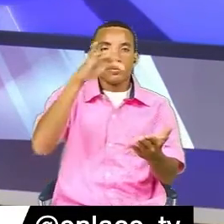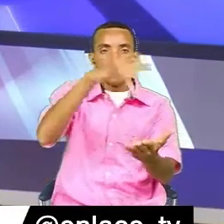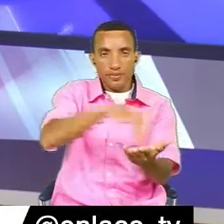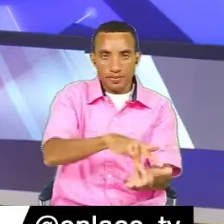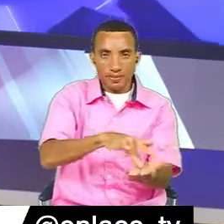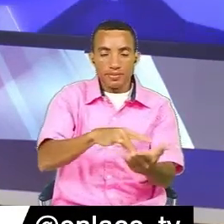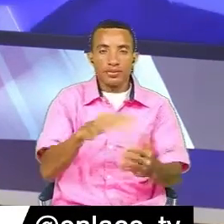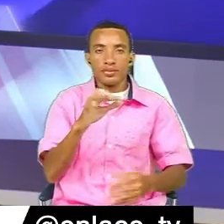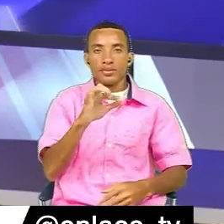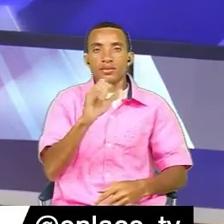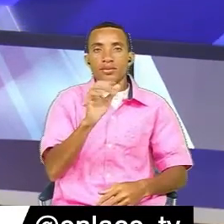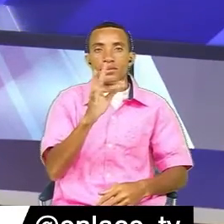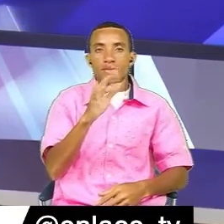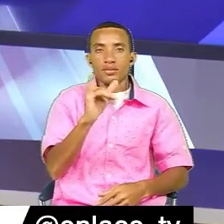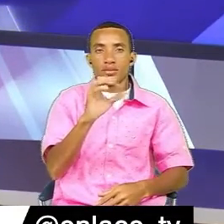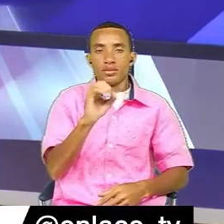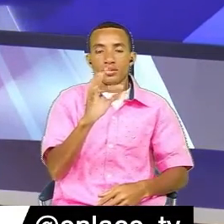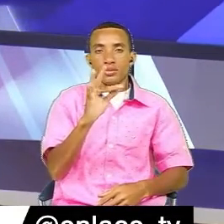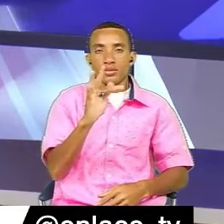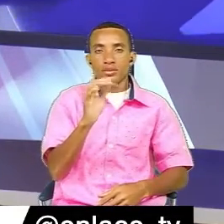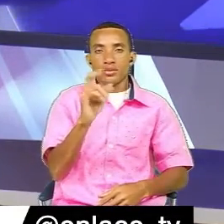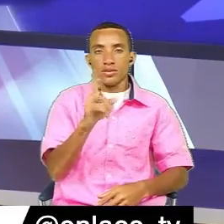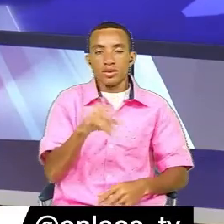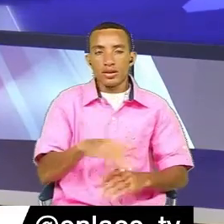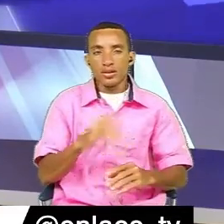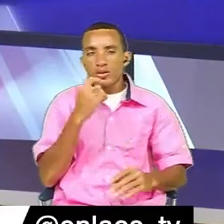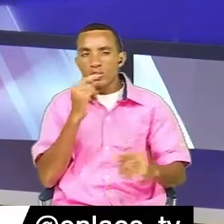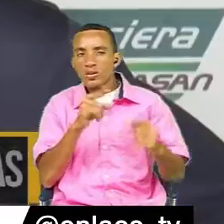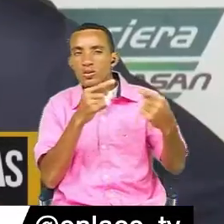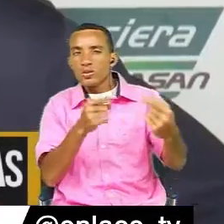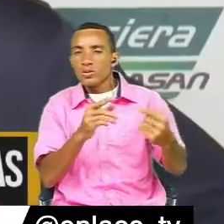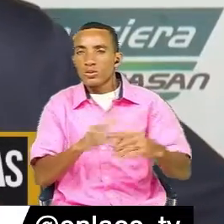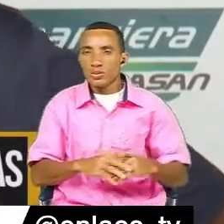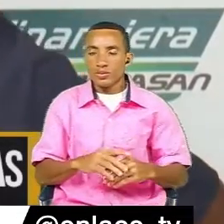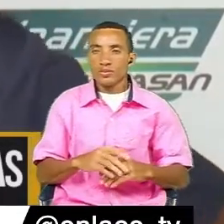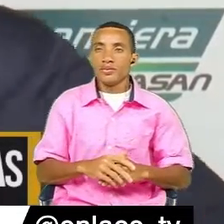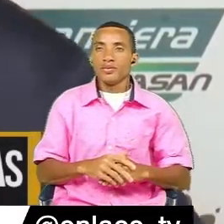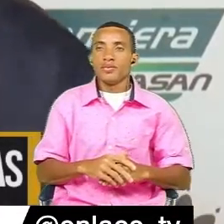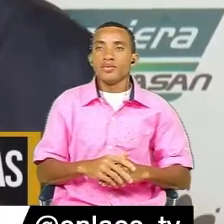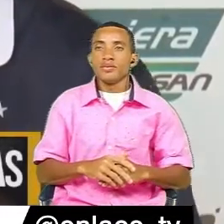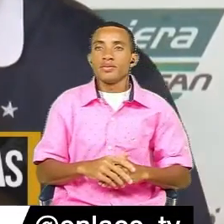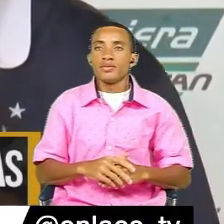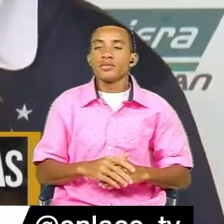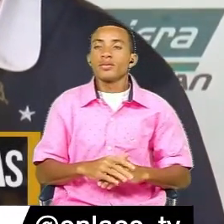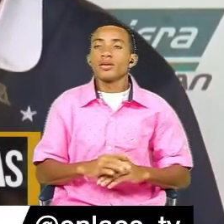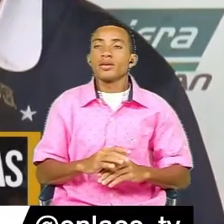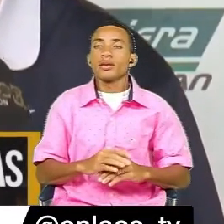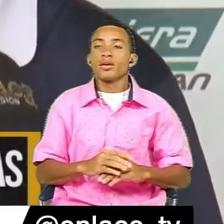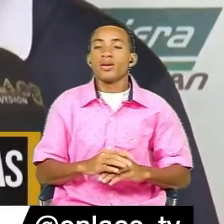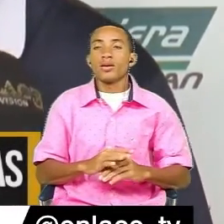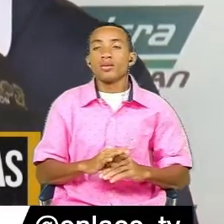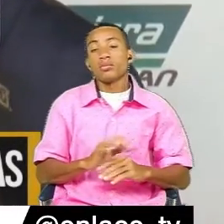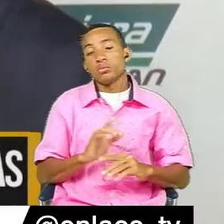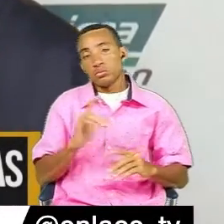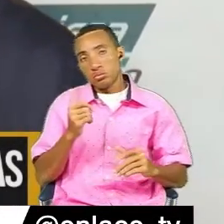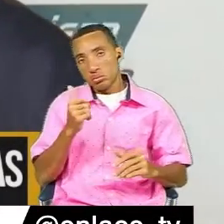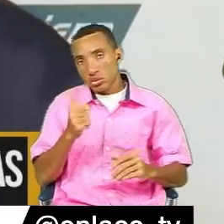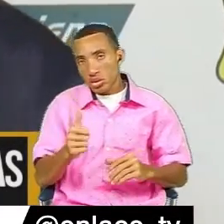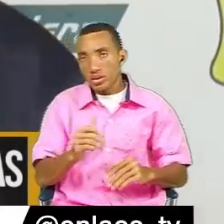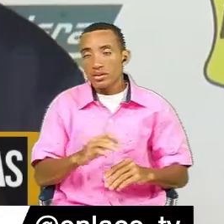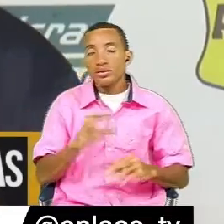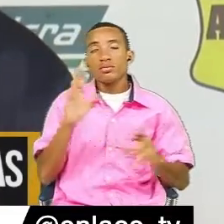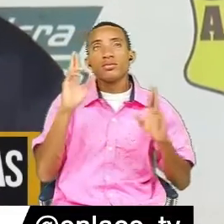Técnico y jugadores se refirieron a su rival. Bueno, otra oportunidad que tenemos de, Dios